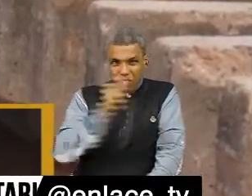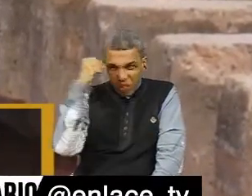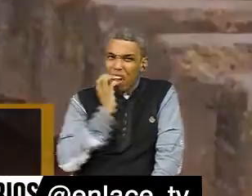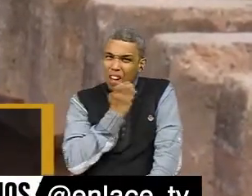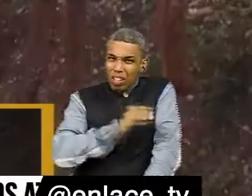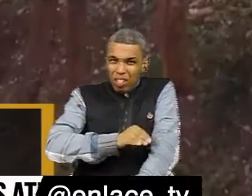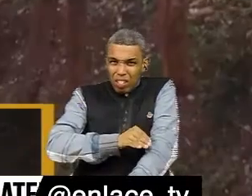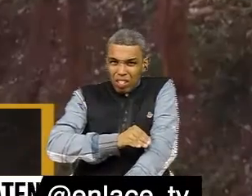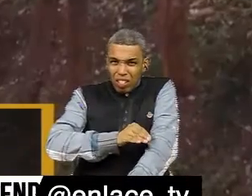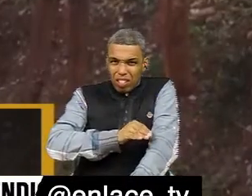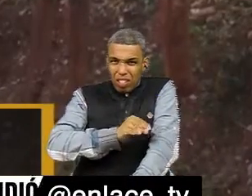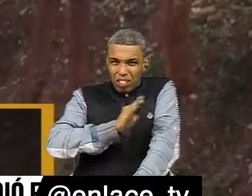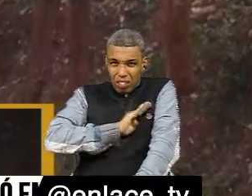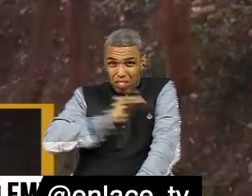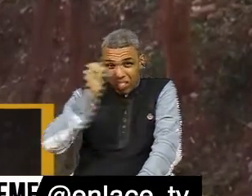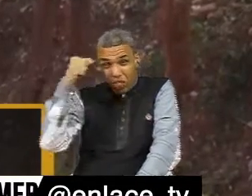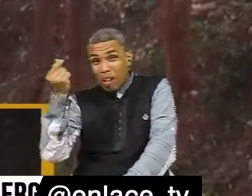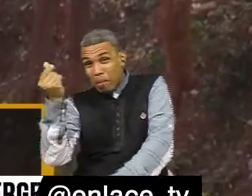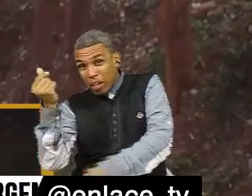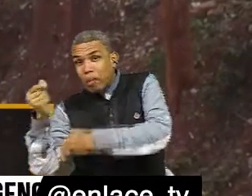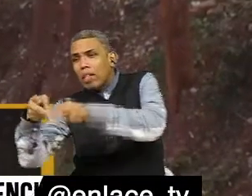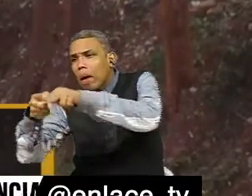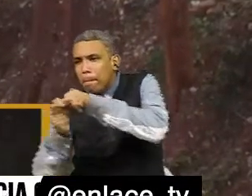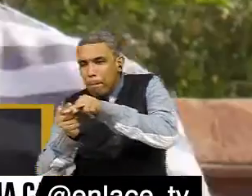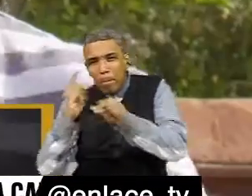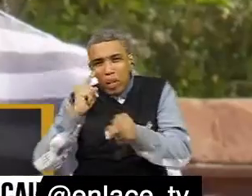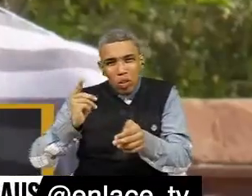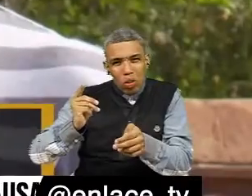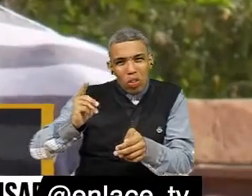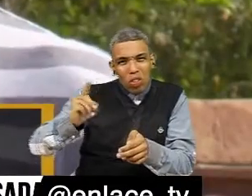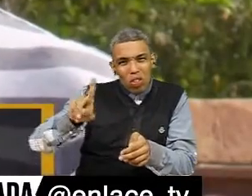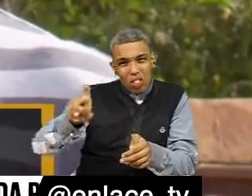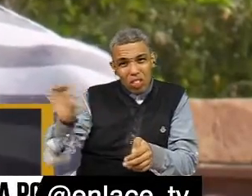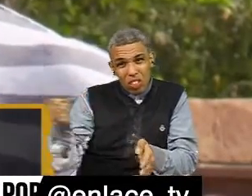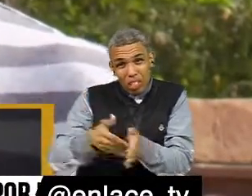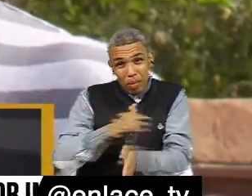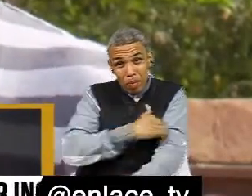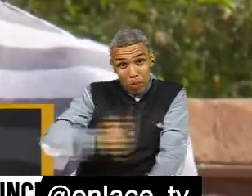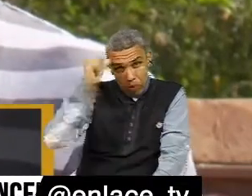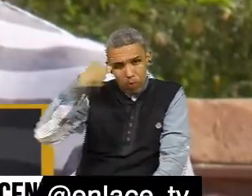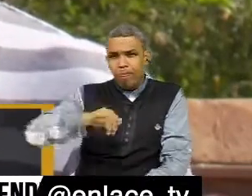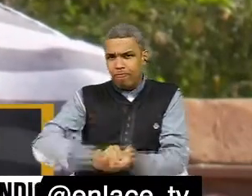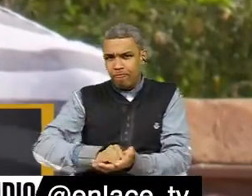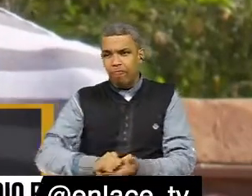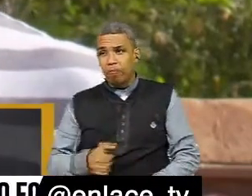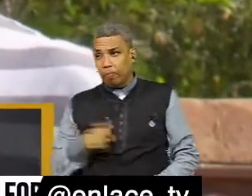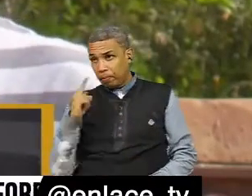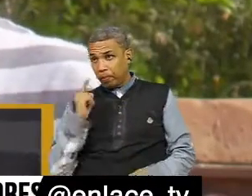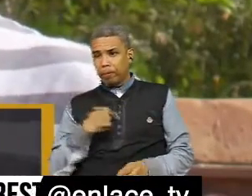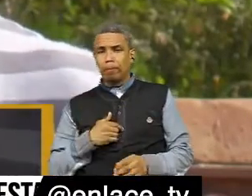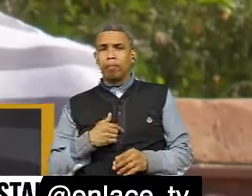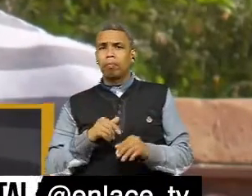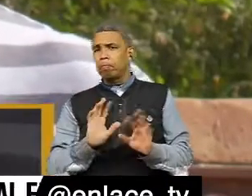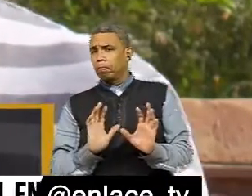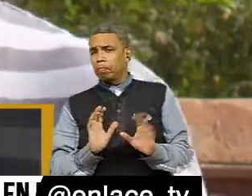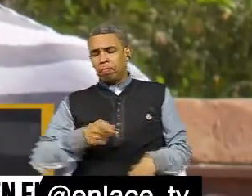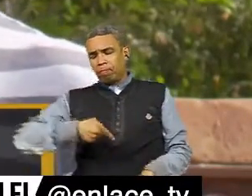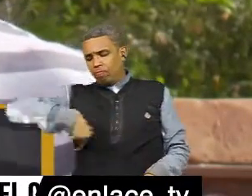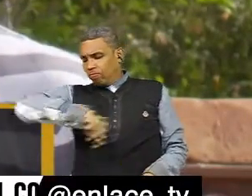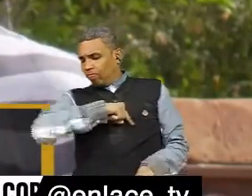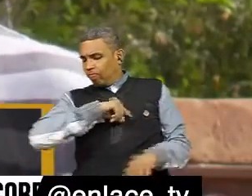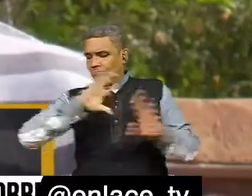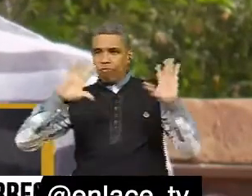veedores de la obra, Javier Ardila, se ha pronunciado a raíz del bloqueo. Hoy hemos tomado la decisión de llegar a las vías de hechos porque ya